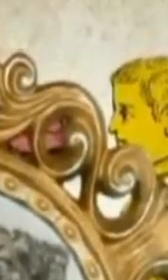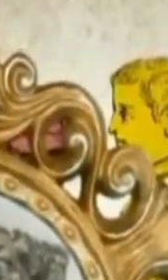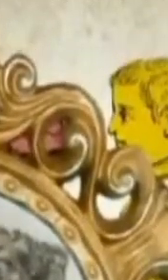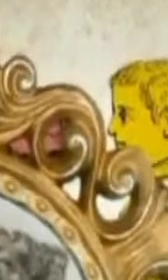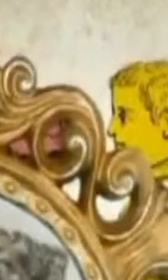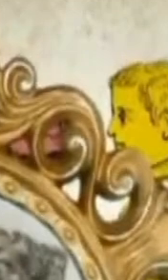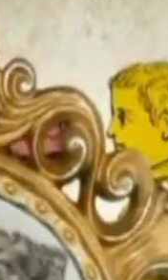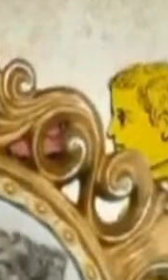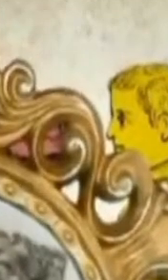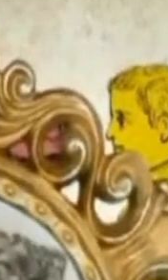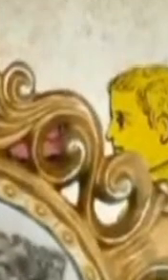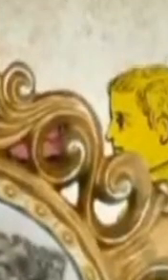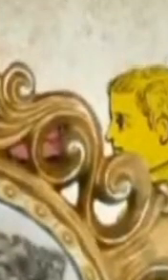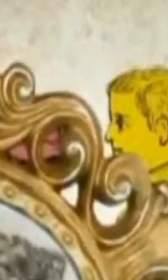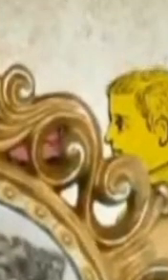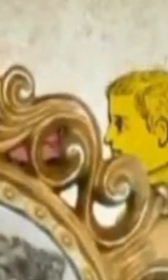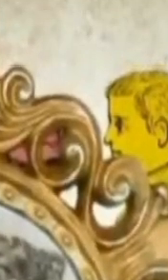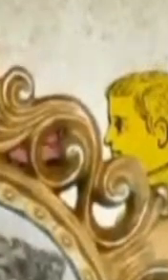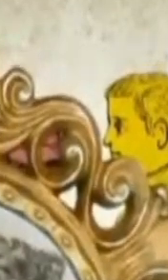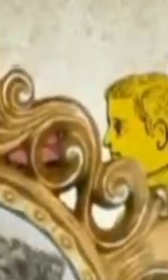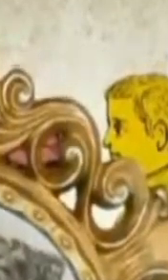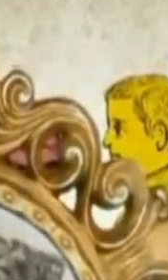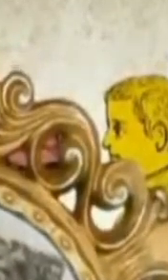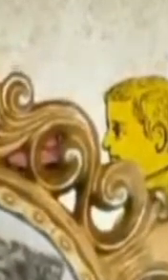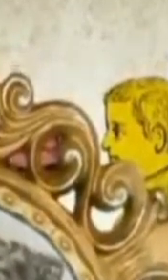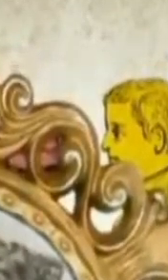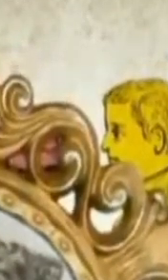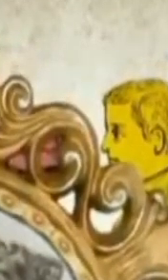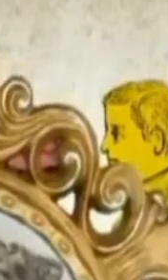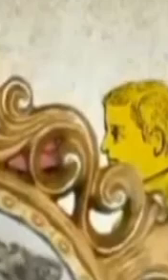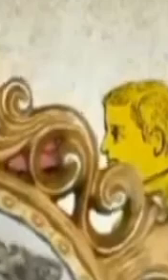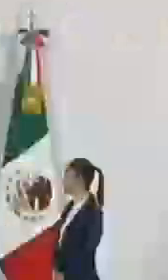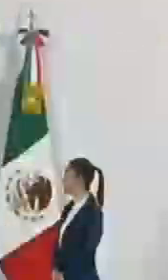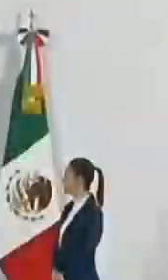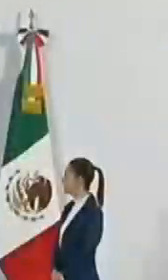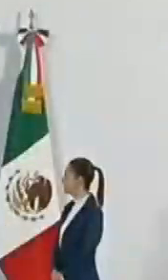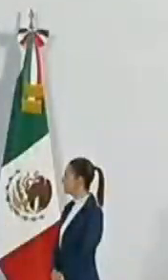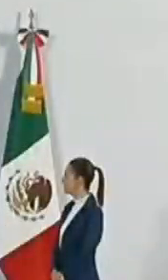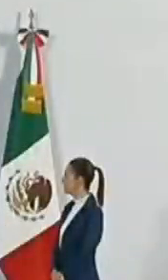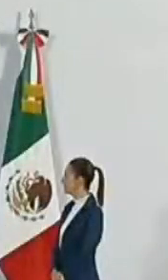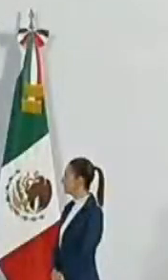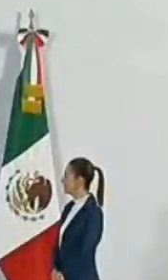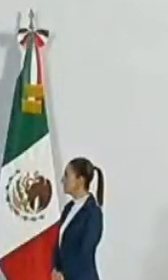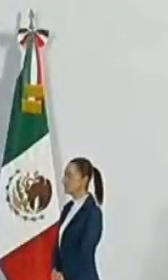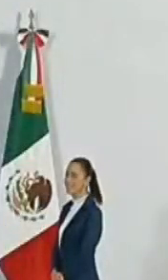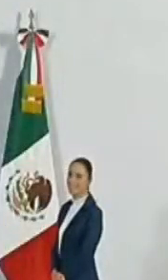merece todo el aplauso y todo el apoyo de sus compatriotas.